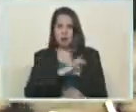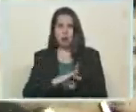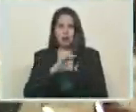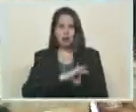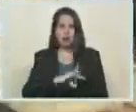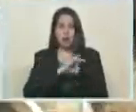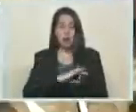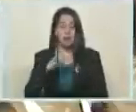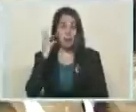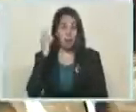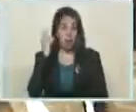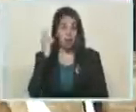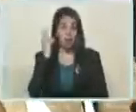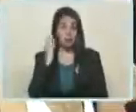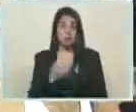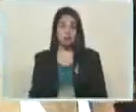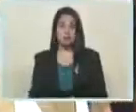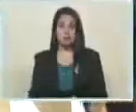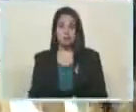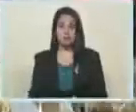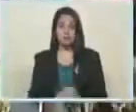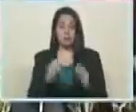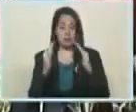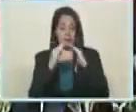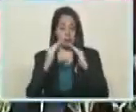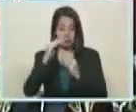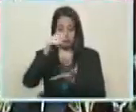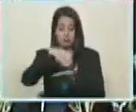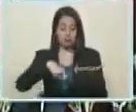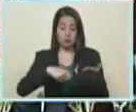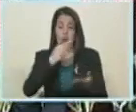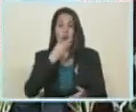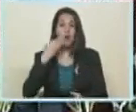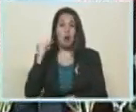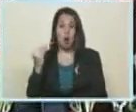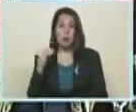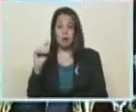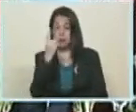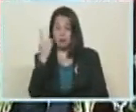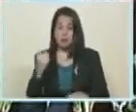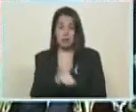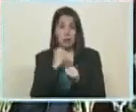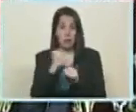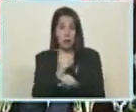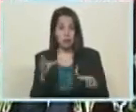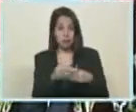social de la mujer en hogares de la patria, del joven, el plan Chamba Juvenil.